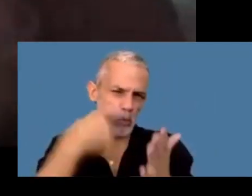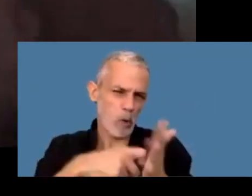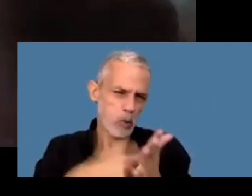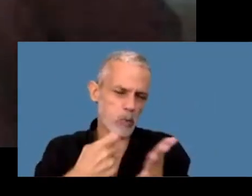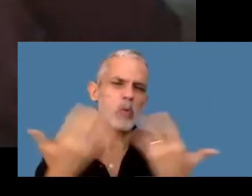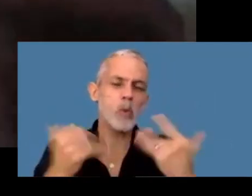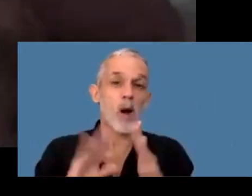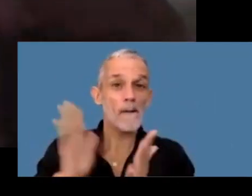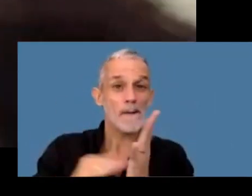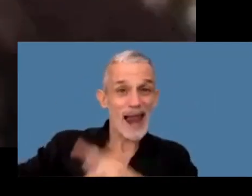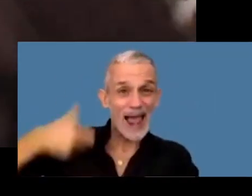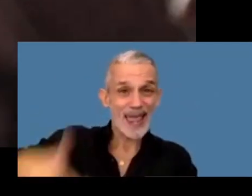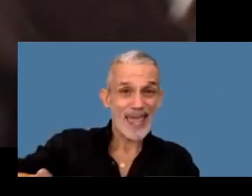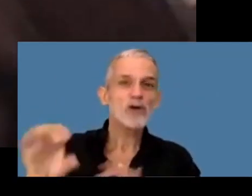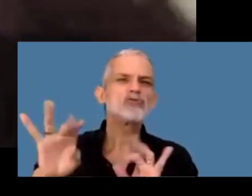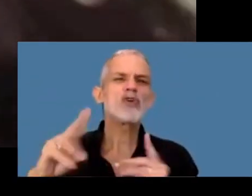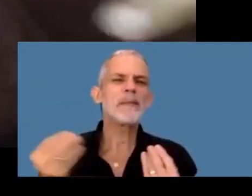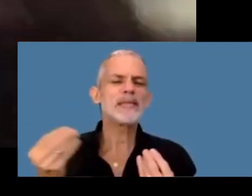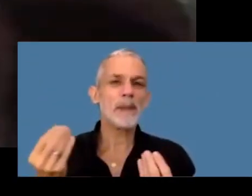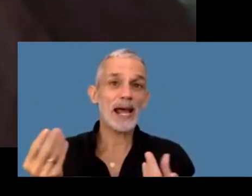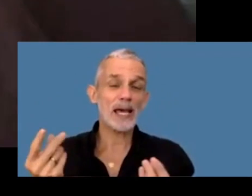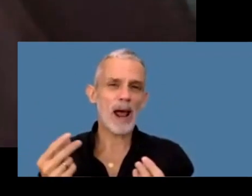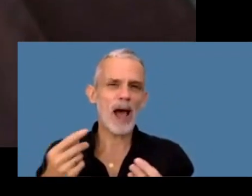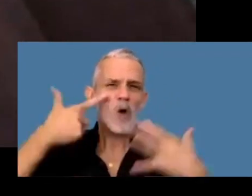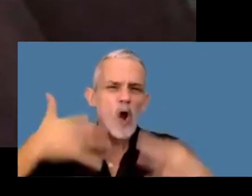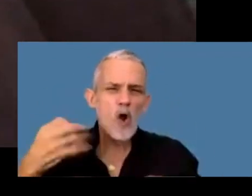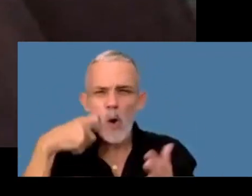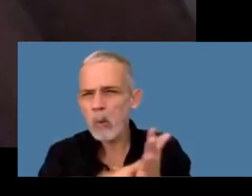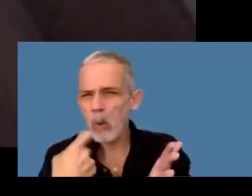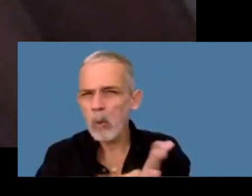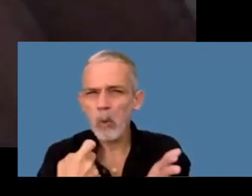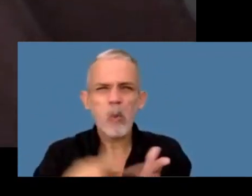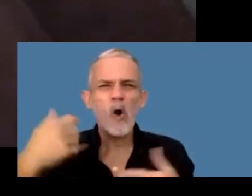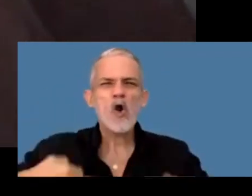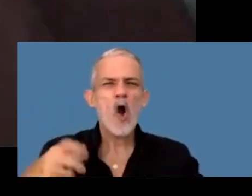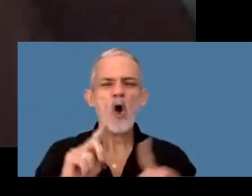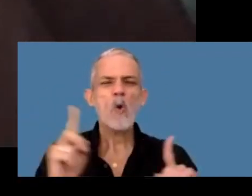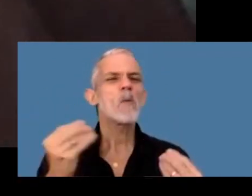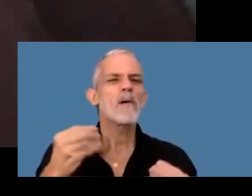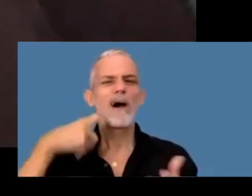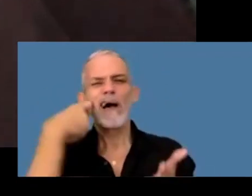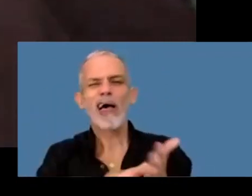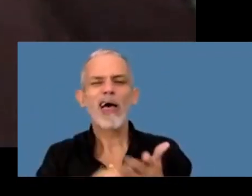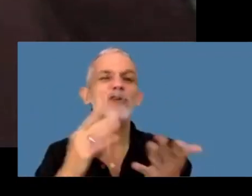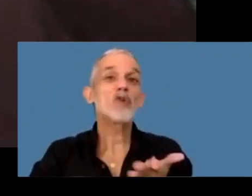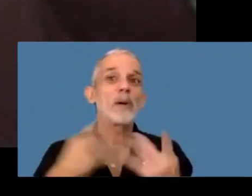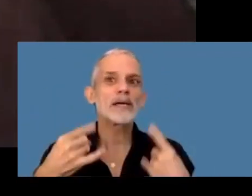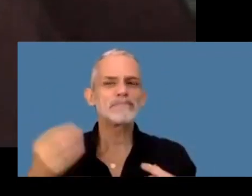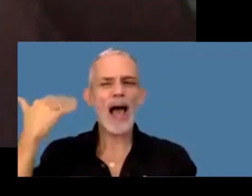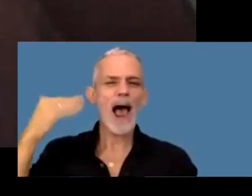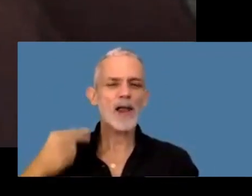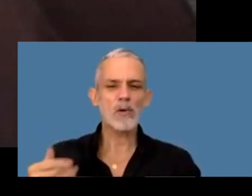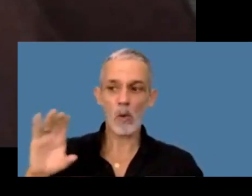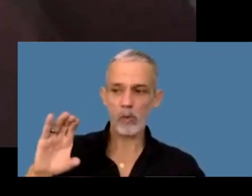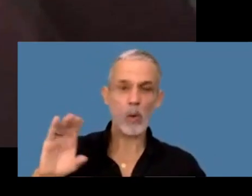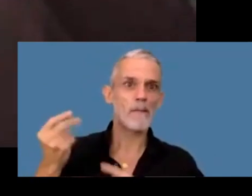para blanquear yo no necesito decir a qué proyecto lo voy a afectar. No necesito un copy, no necesito que eso que yo